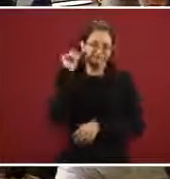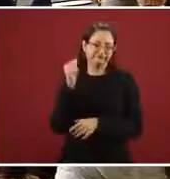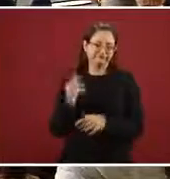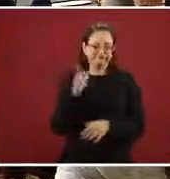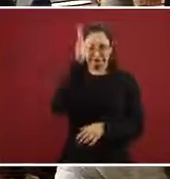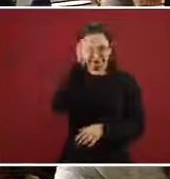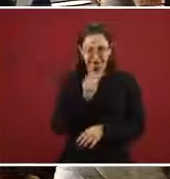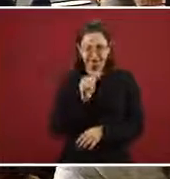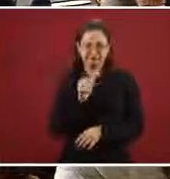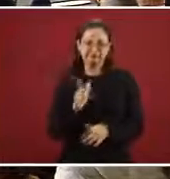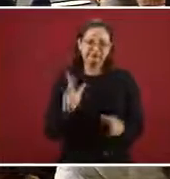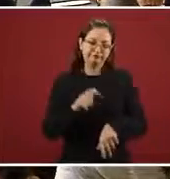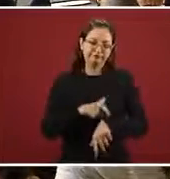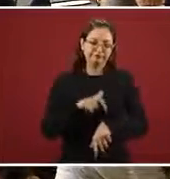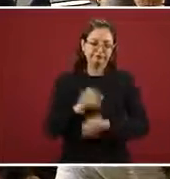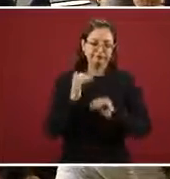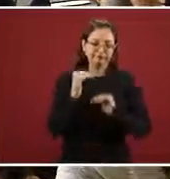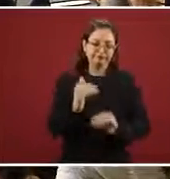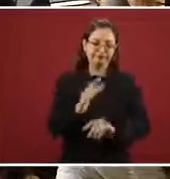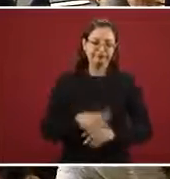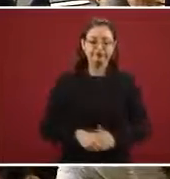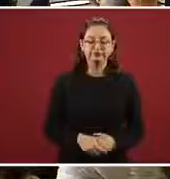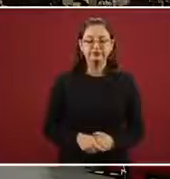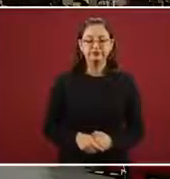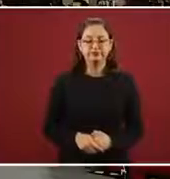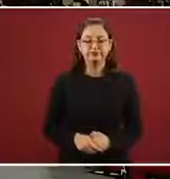alcance el tiempo.